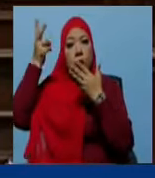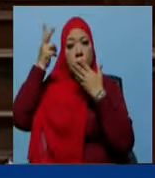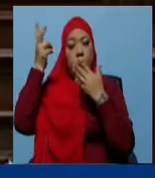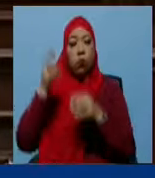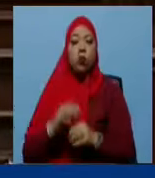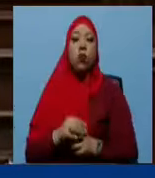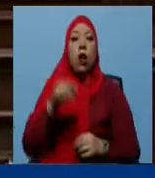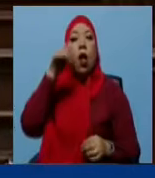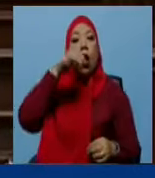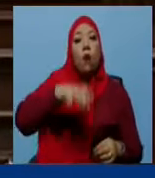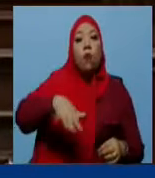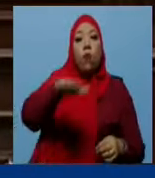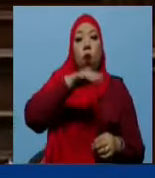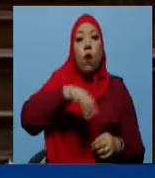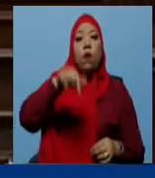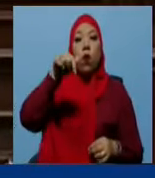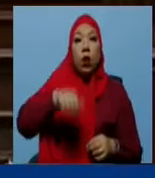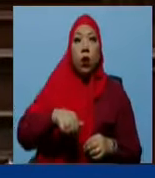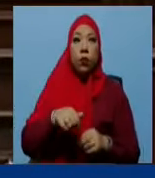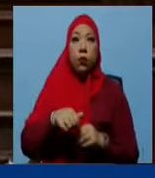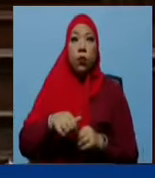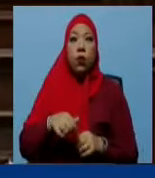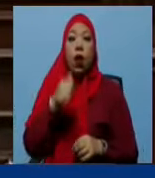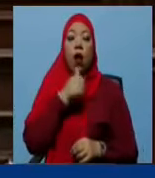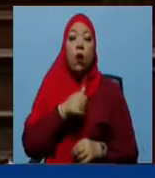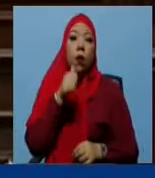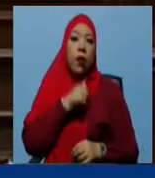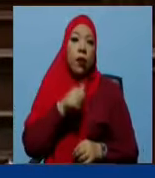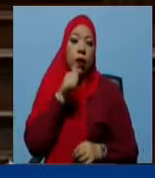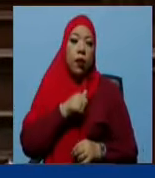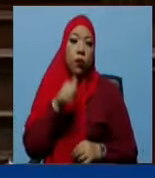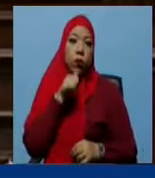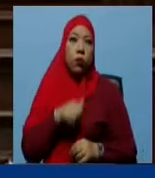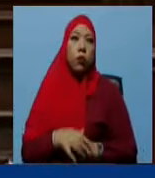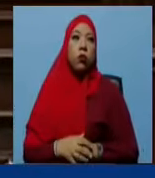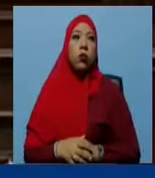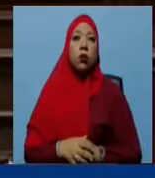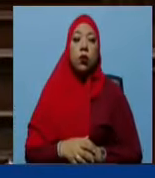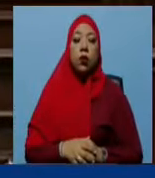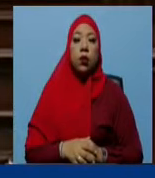Nuestros pueblos aborígenes acá resistieron.